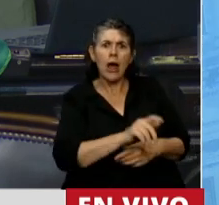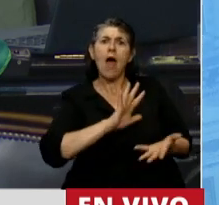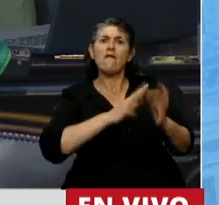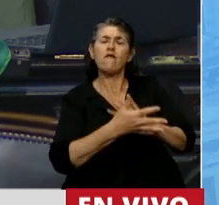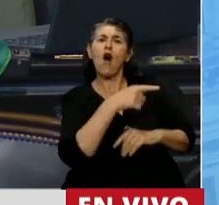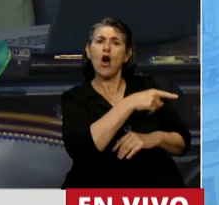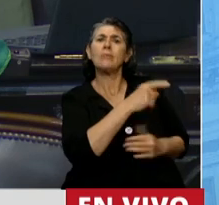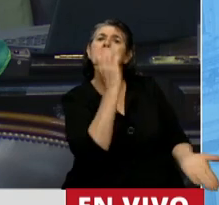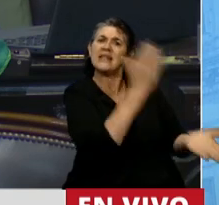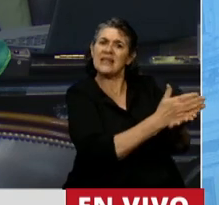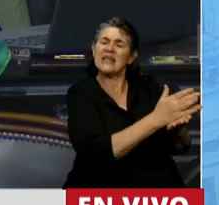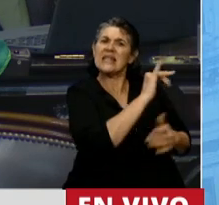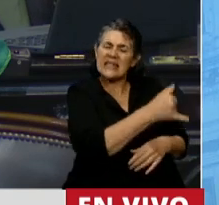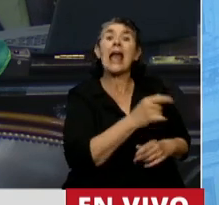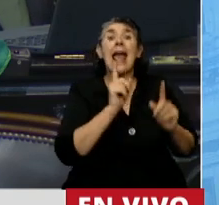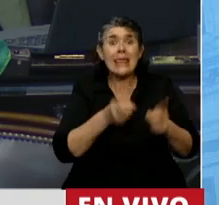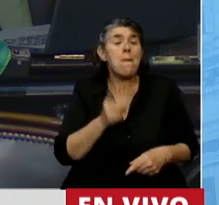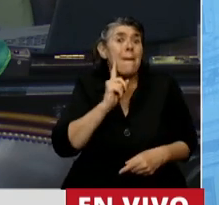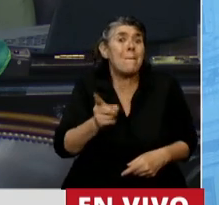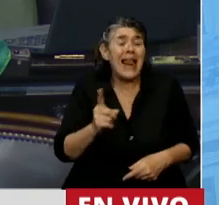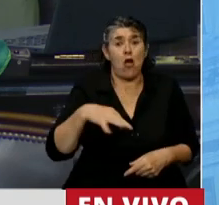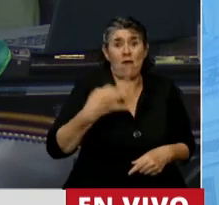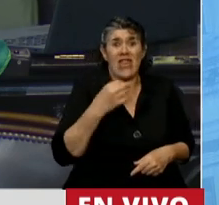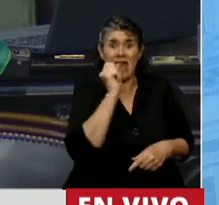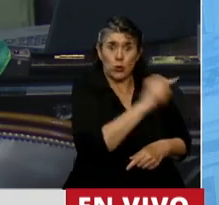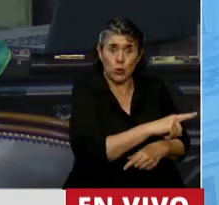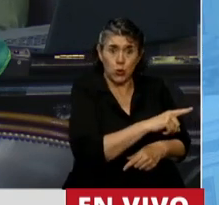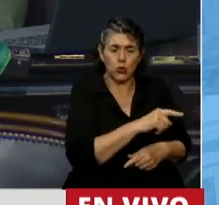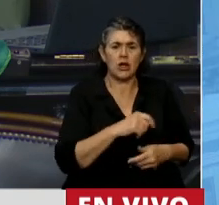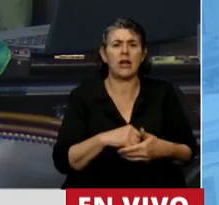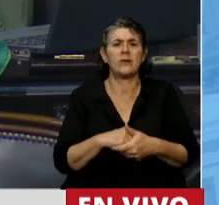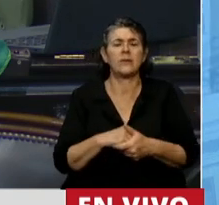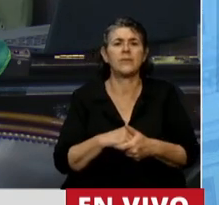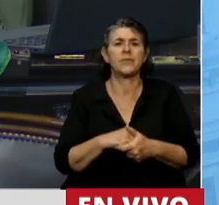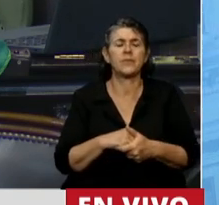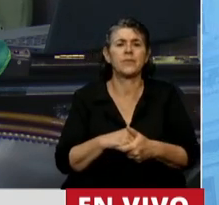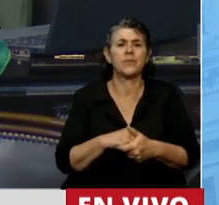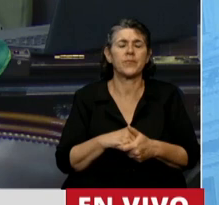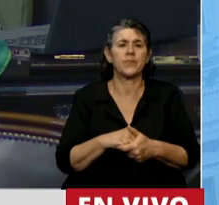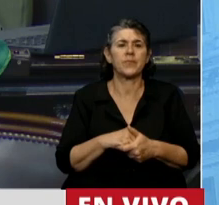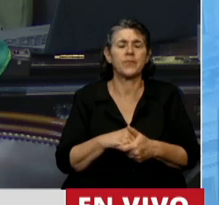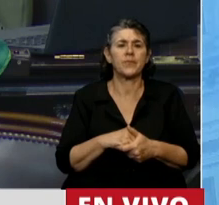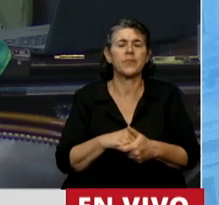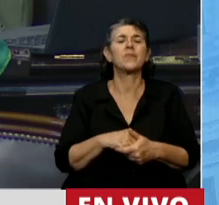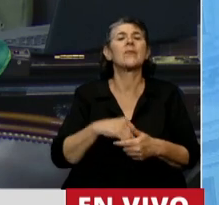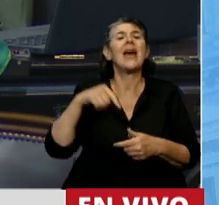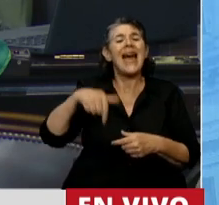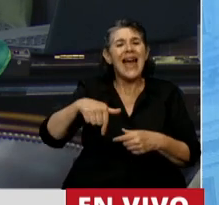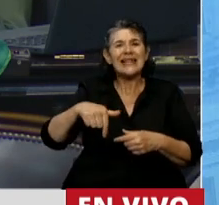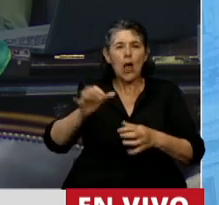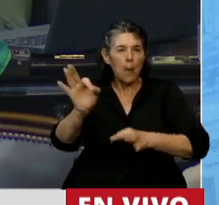criminalización pone en riesgo su vida. Se ha dicho acá en muchas intervenciones que esta norma, este